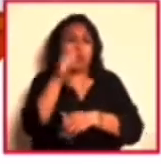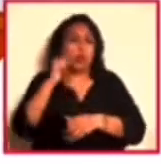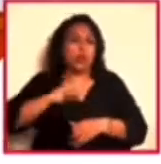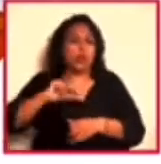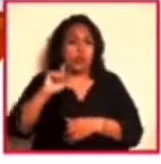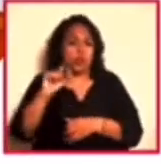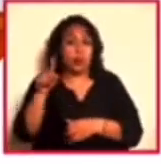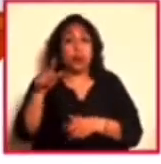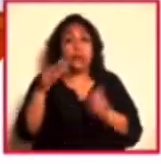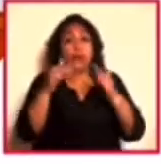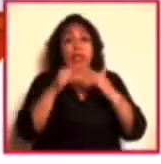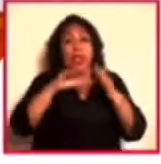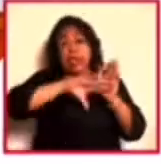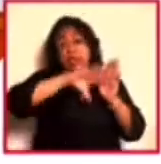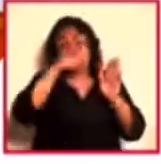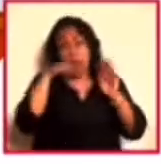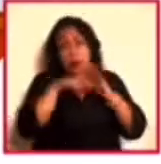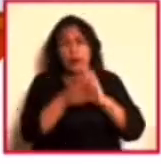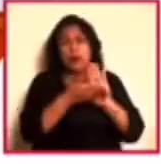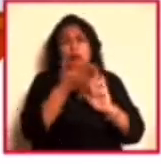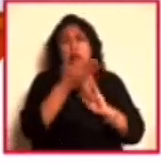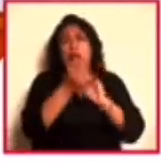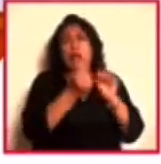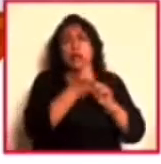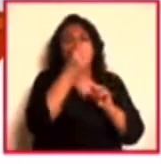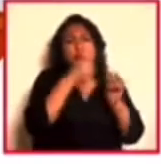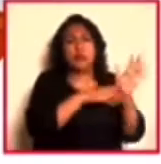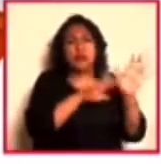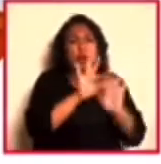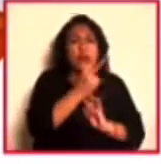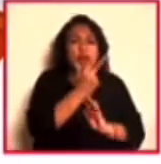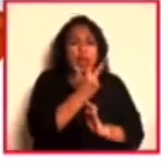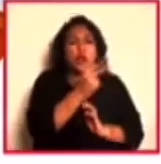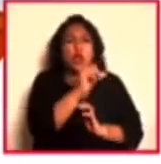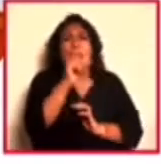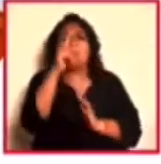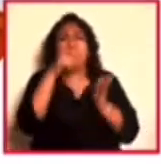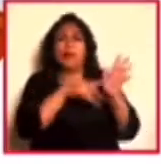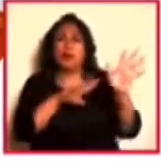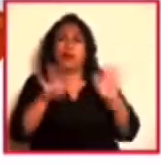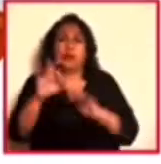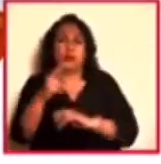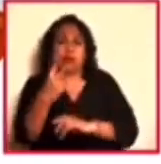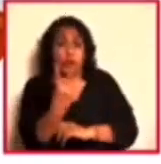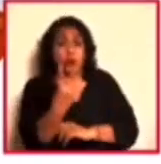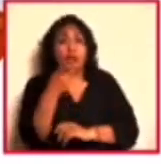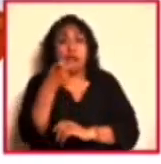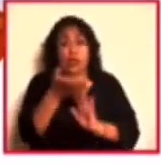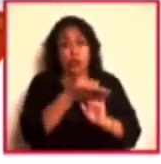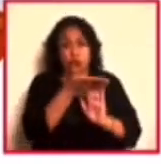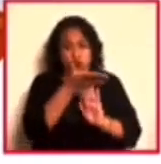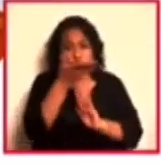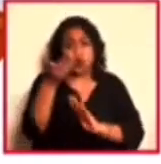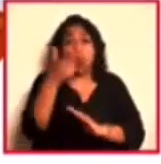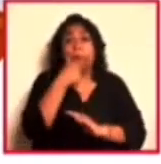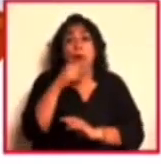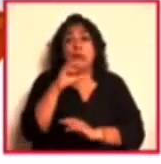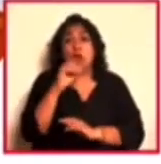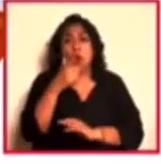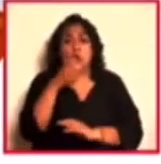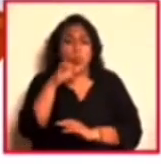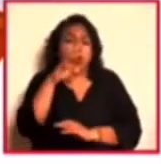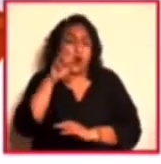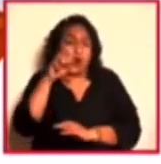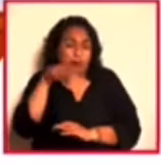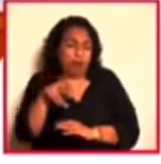Cueva se construye entre 1948 y 1952. Es una obra con la que O'Gorman, por decirlo de alguna